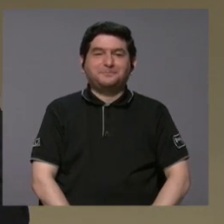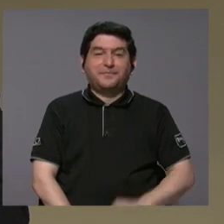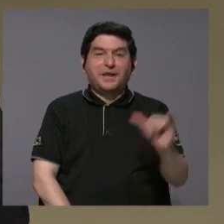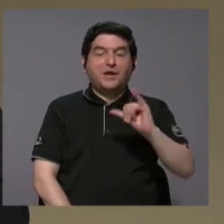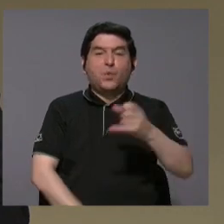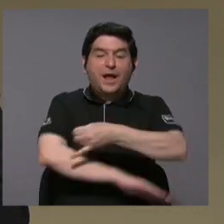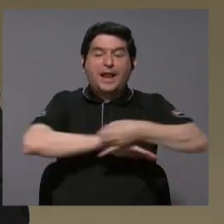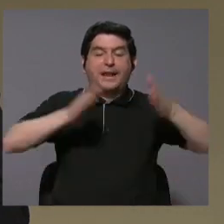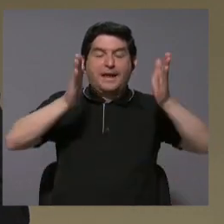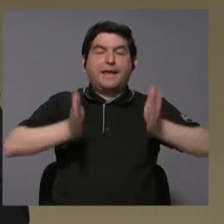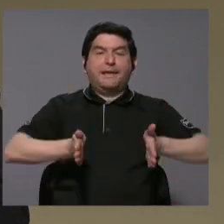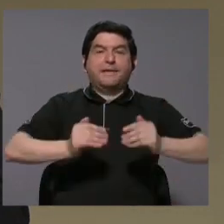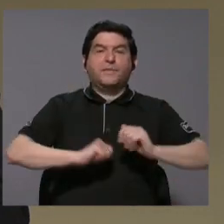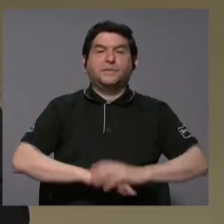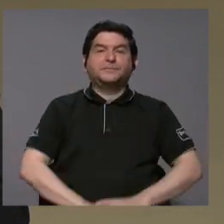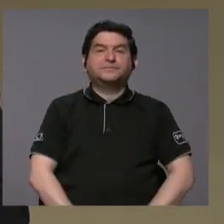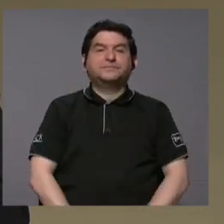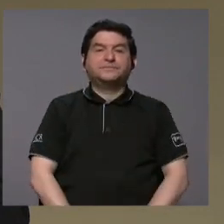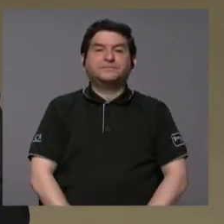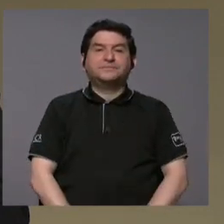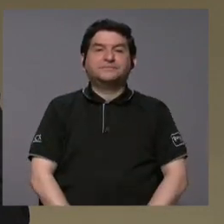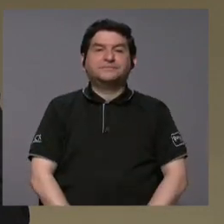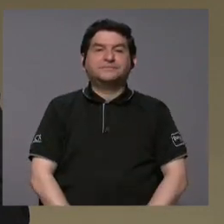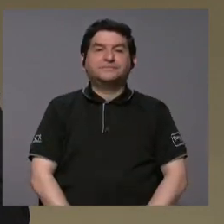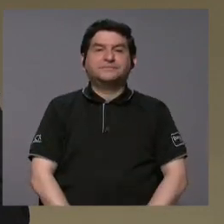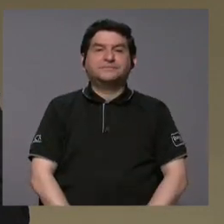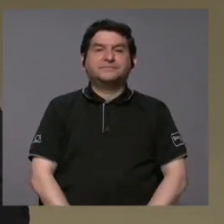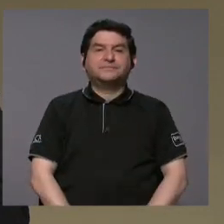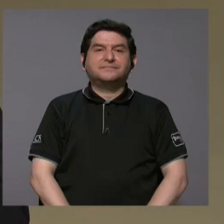también ingeniero, y